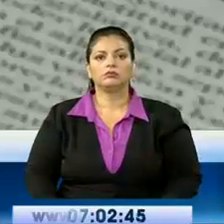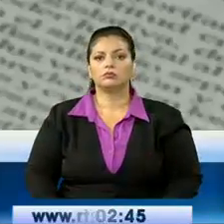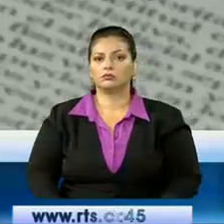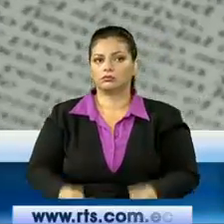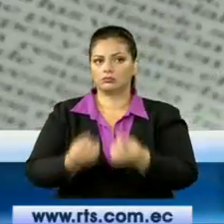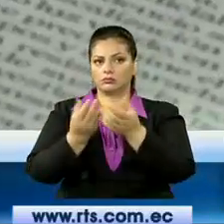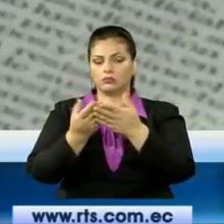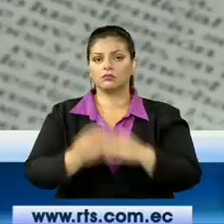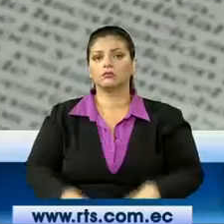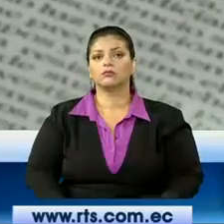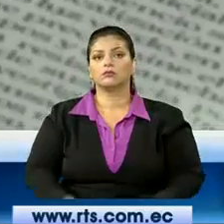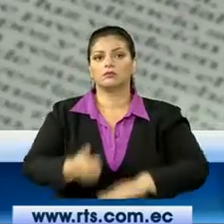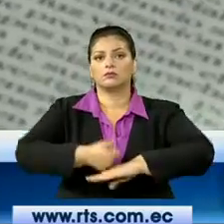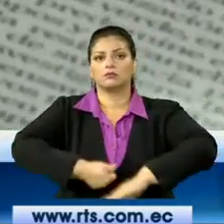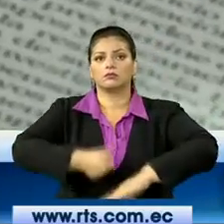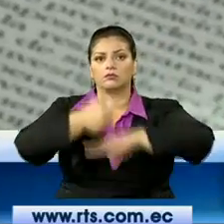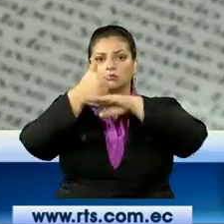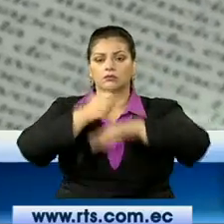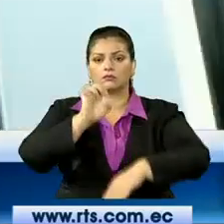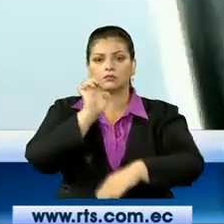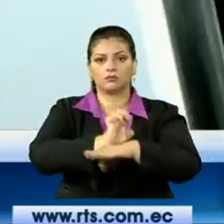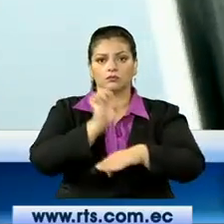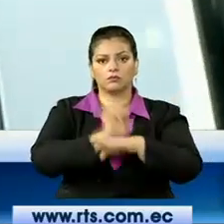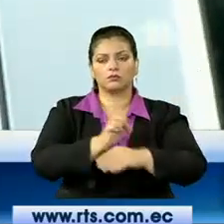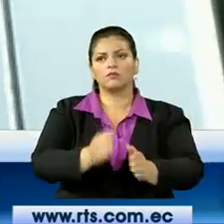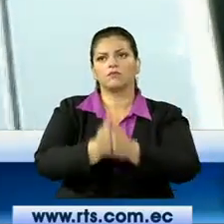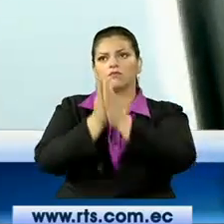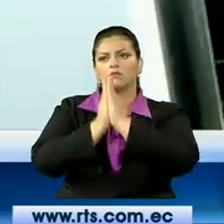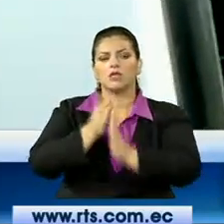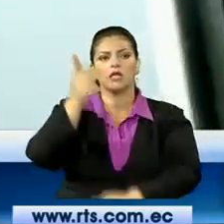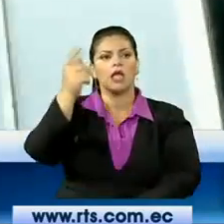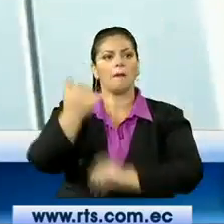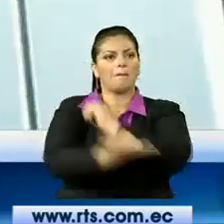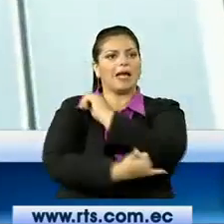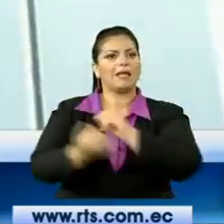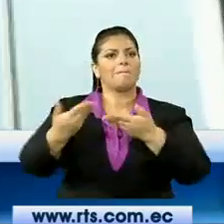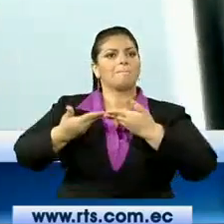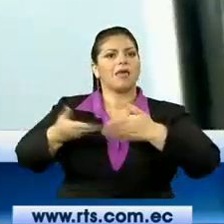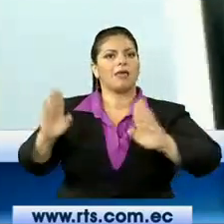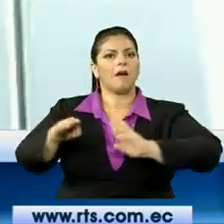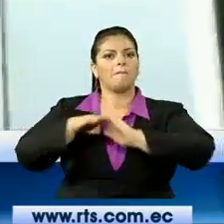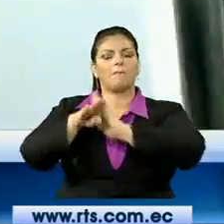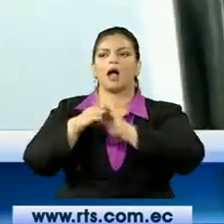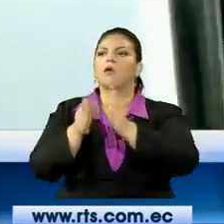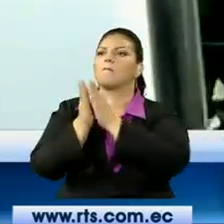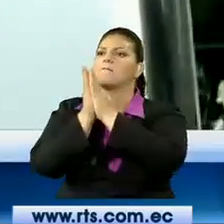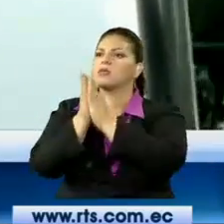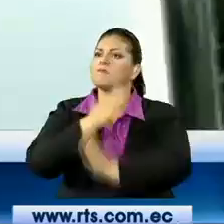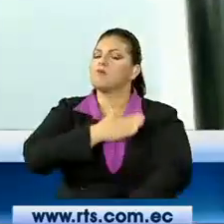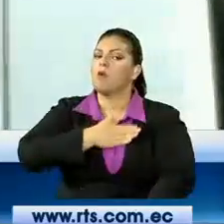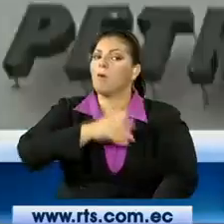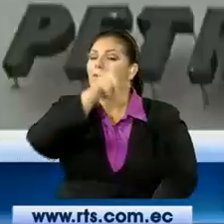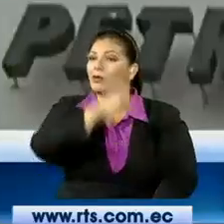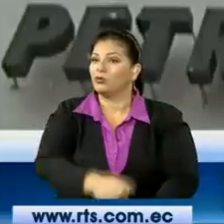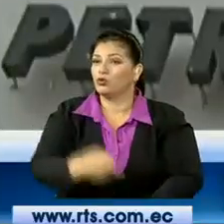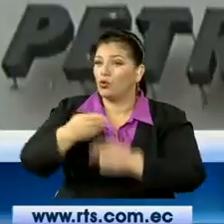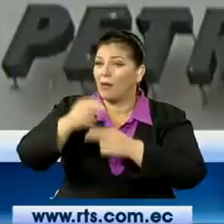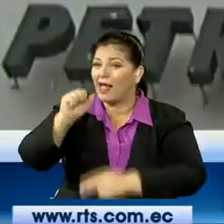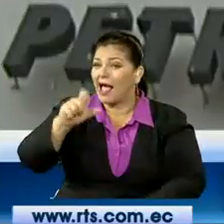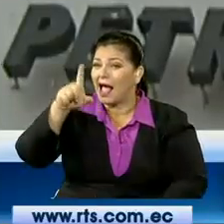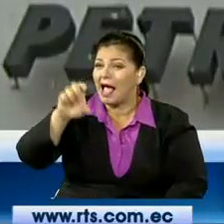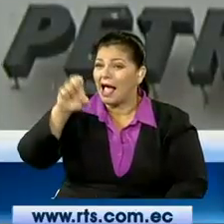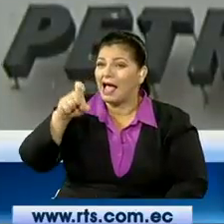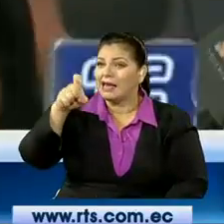solicitaron mediante asistencia penal a la Banca de Panamá que se congelen cerca de 2 millones de dólares de las cuentas de Alex Bravo, exgerente